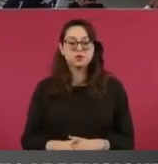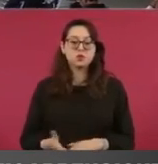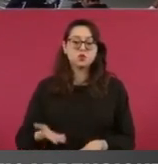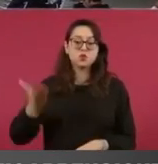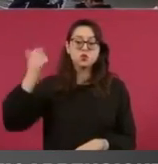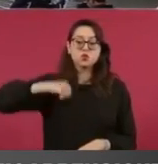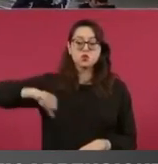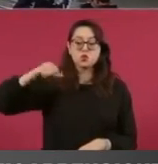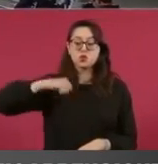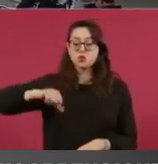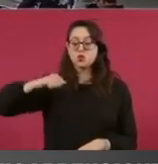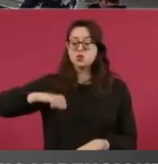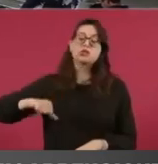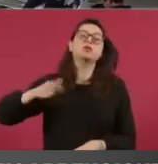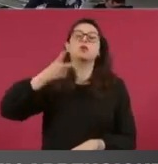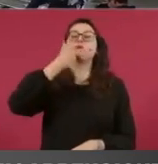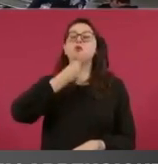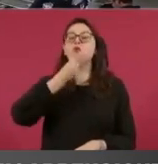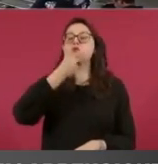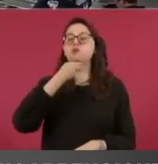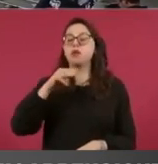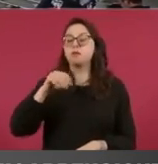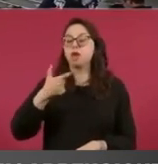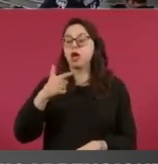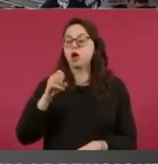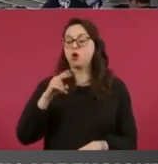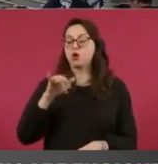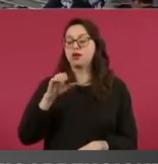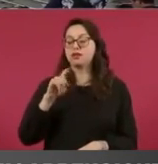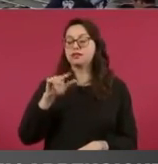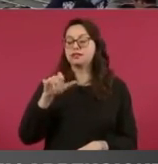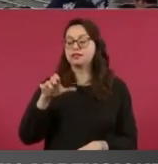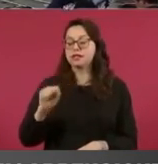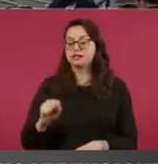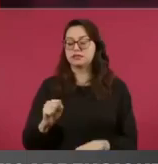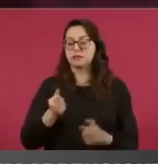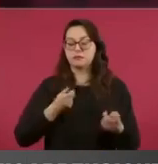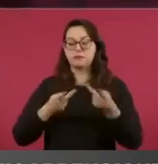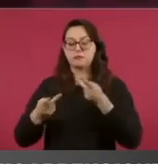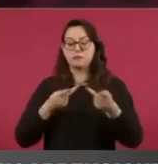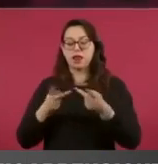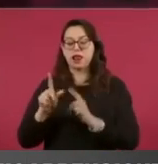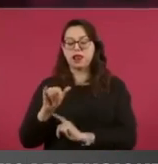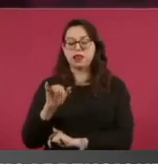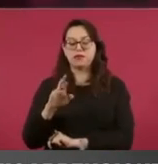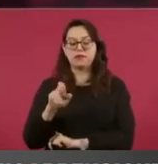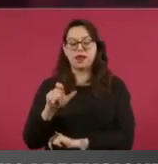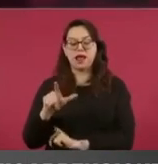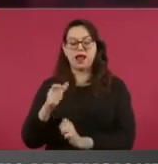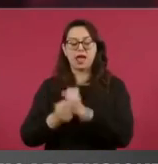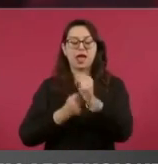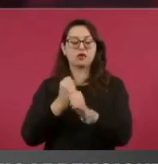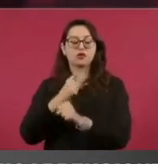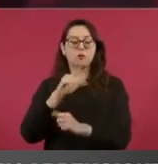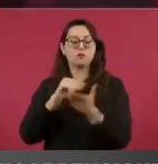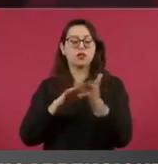magonistas en el Plan Liberal, que es un extraordinario documento de 1906.